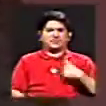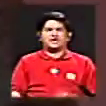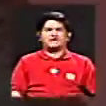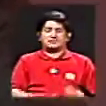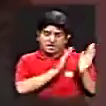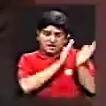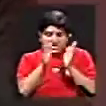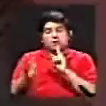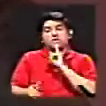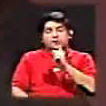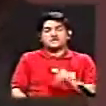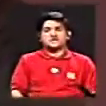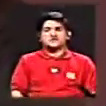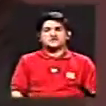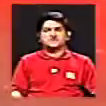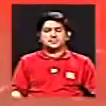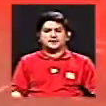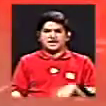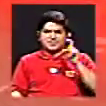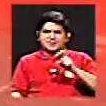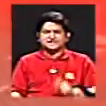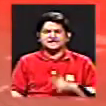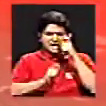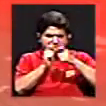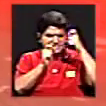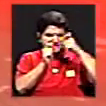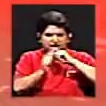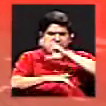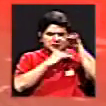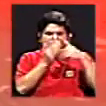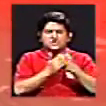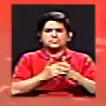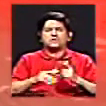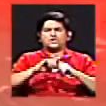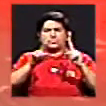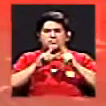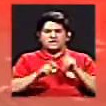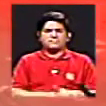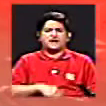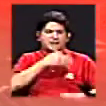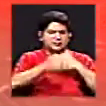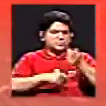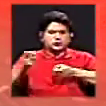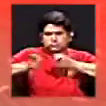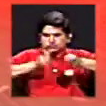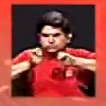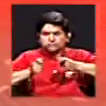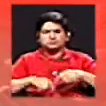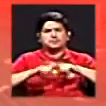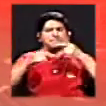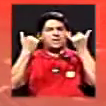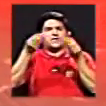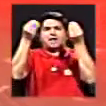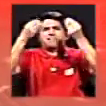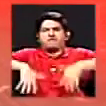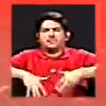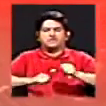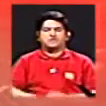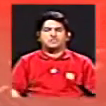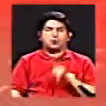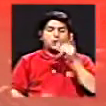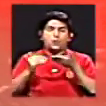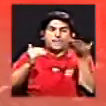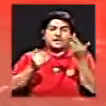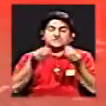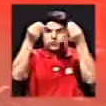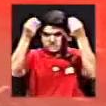orden, podríamos establecer, de rigurosidad en el manejo de toda una serie de, como decíamos, de protocolos, y se han perdido completamente. Una de las cosas